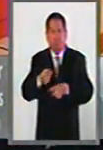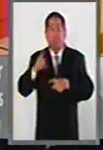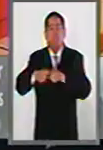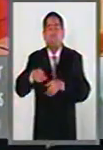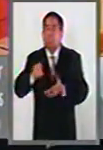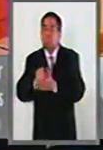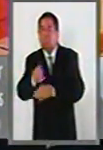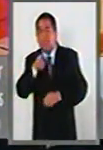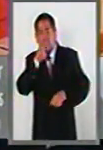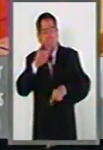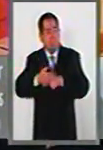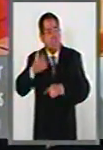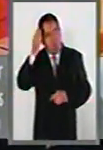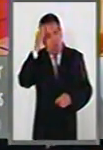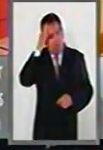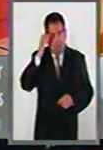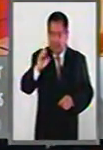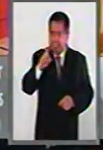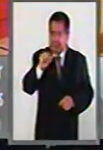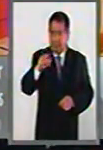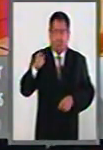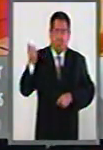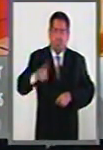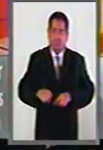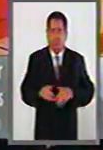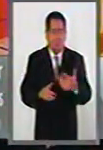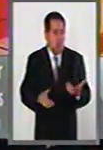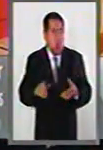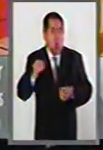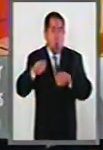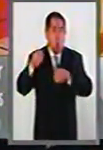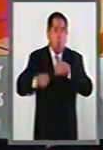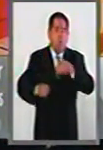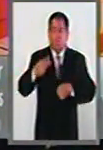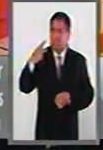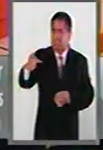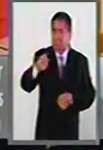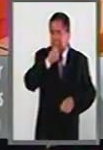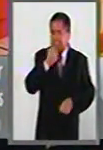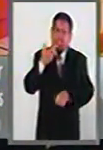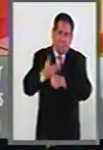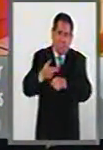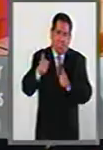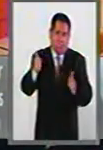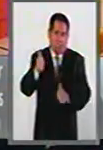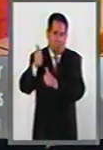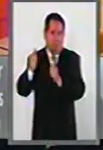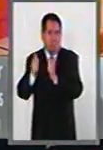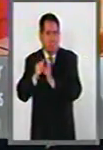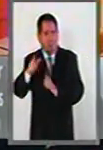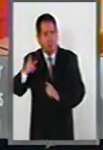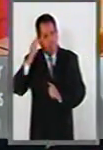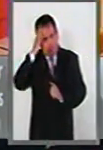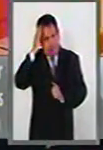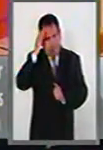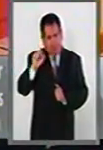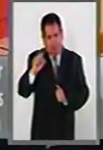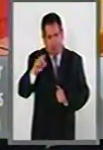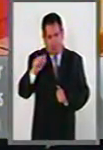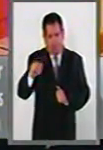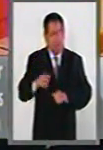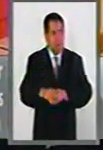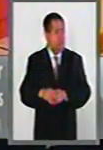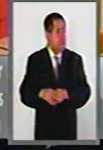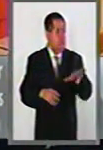secretario de la Defensa Nacional, con jueces del secretario de la Defensa Nacional. Pueden llevar a